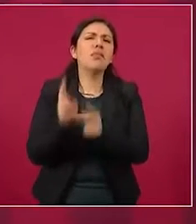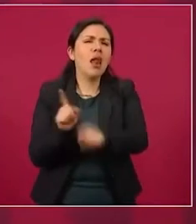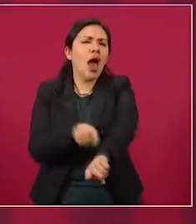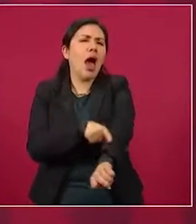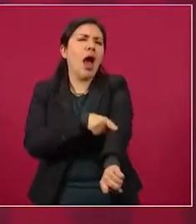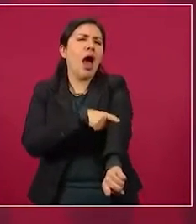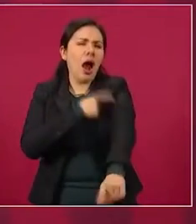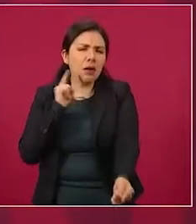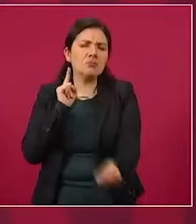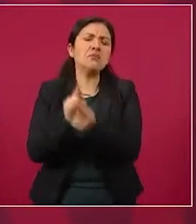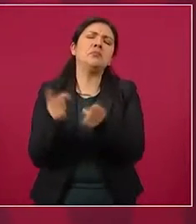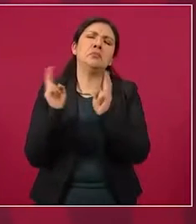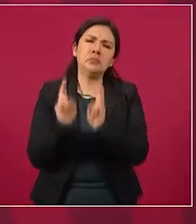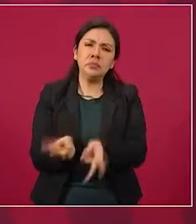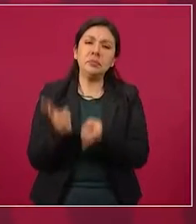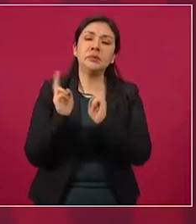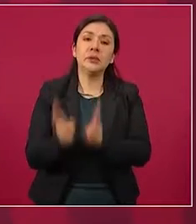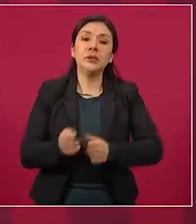largo, hay